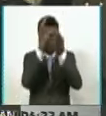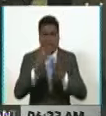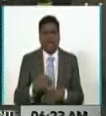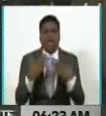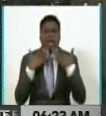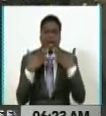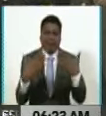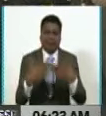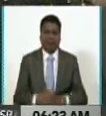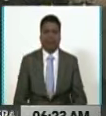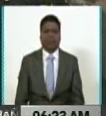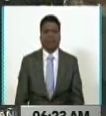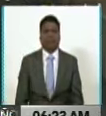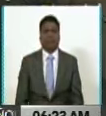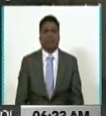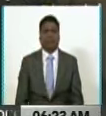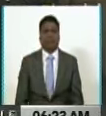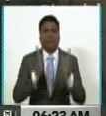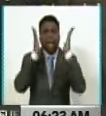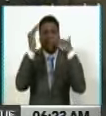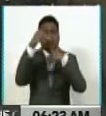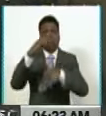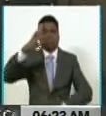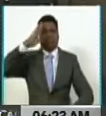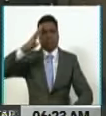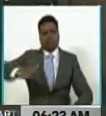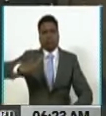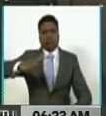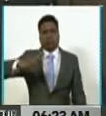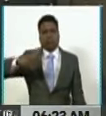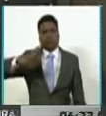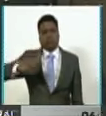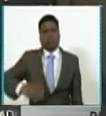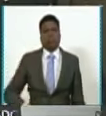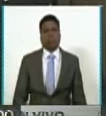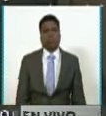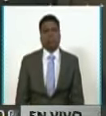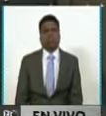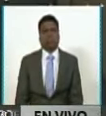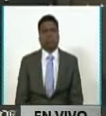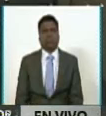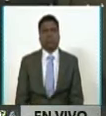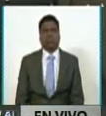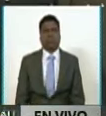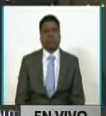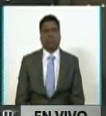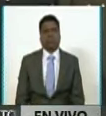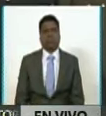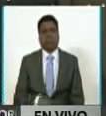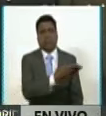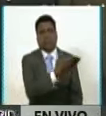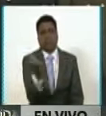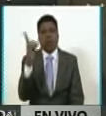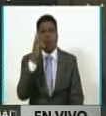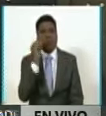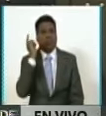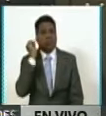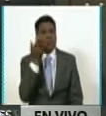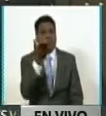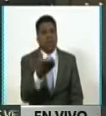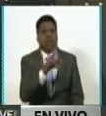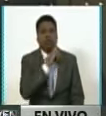¡Atención! Señoras y señores, en nombre del gobierno de la